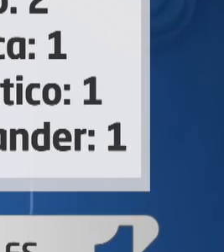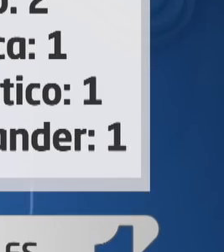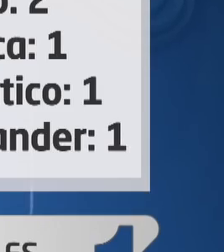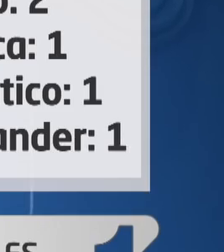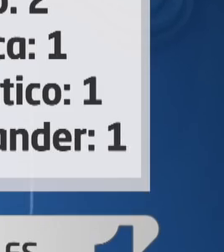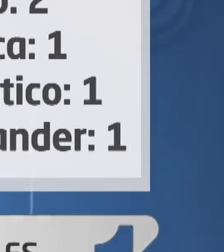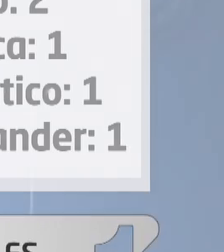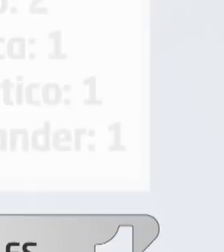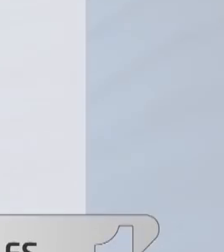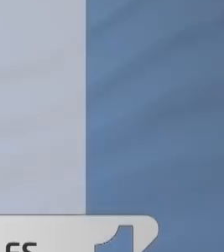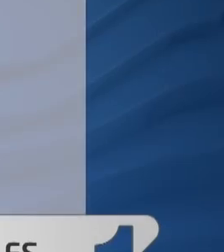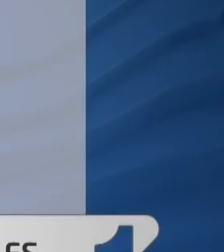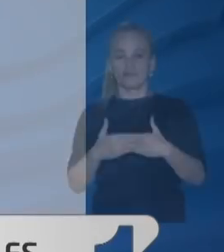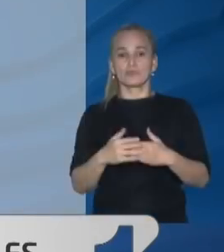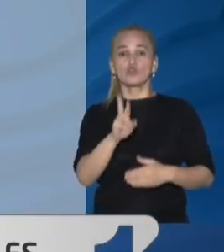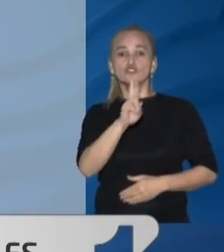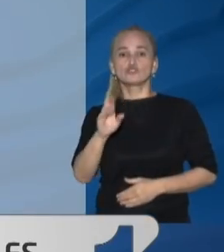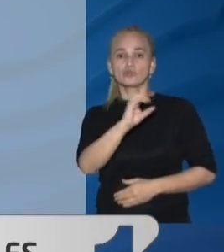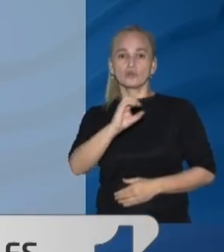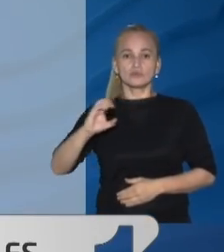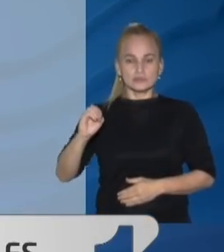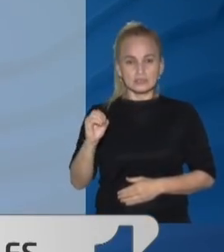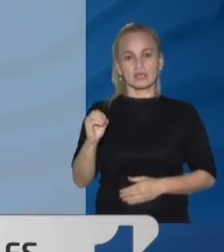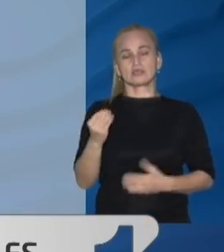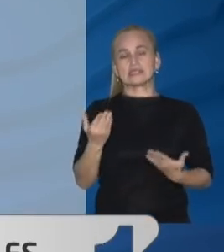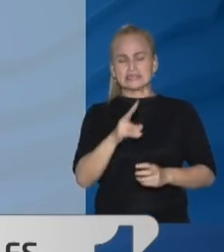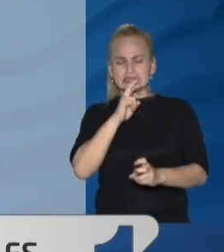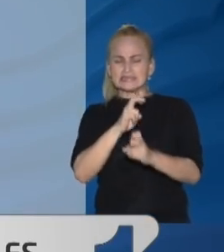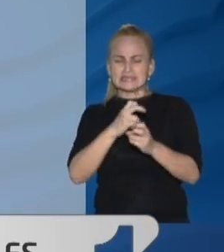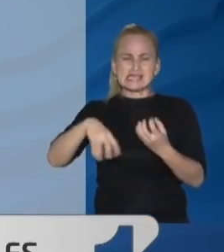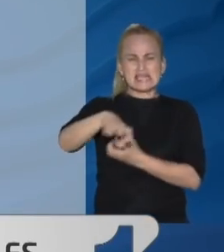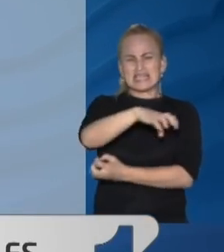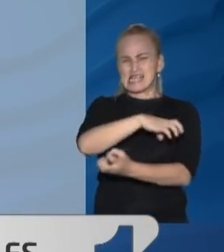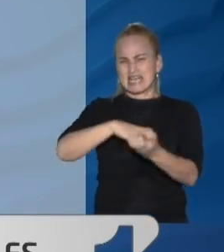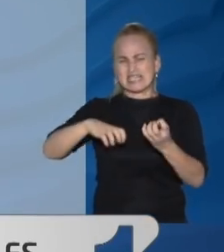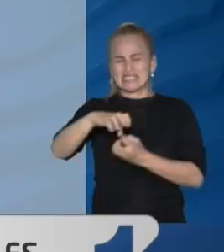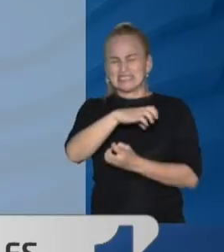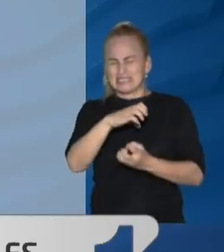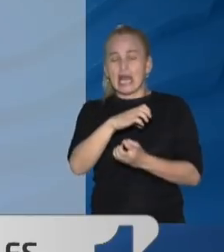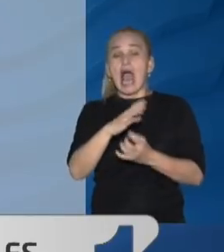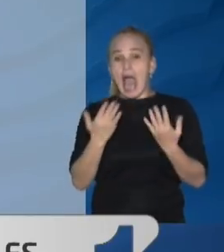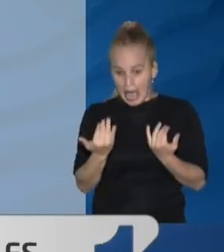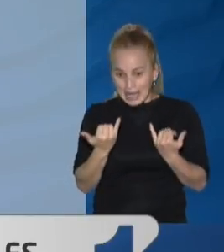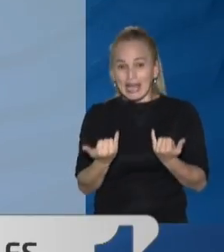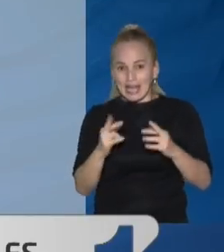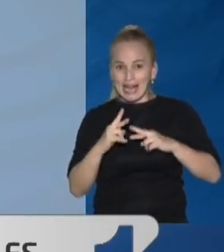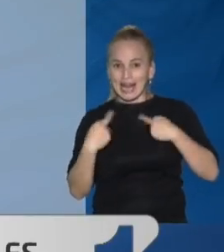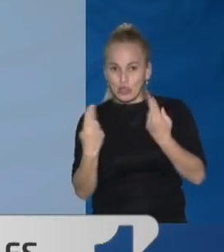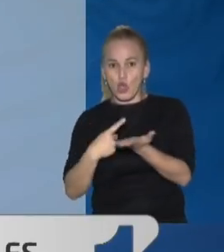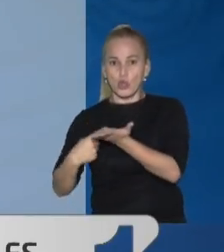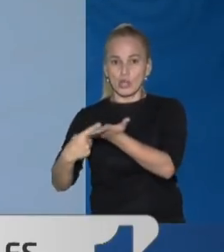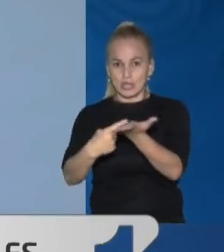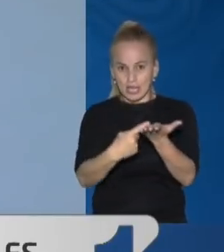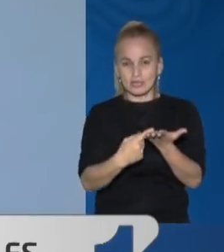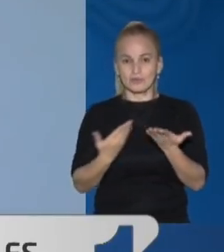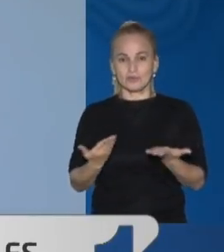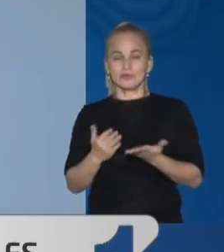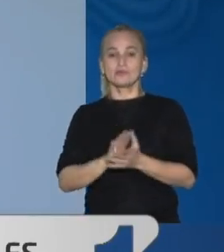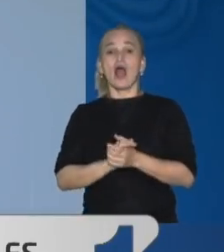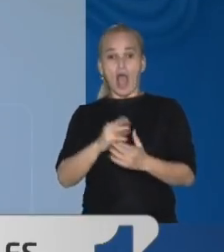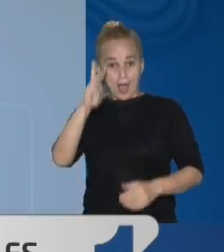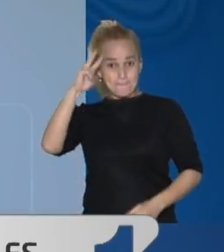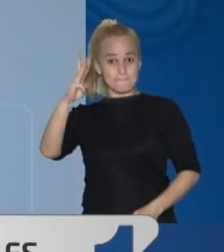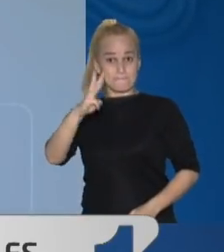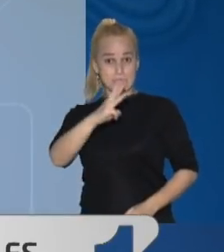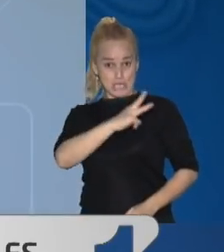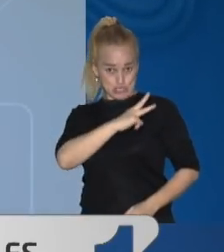por región. El suroccidente, por la complejidad de la situación, ha sido escenario de diálogos. Se mantiene el dispositivo de asistencia militar